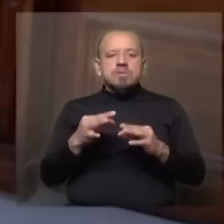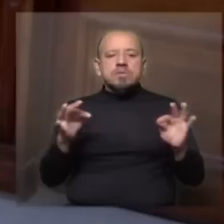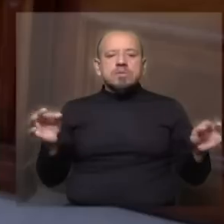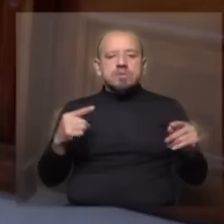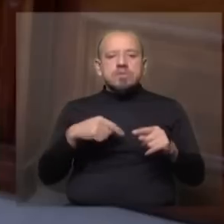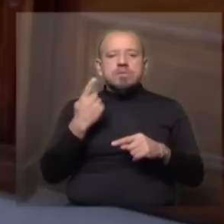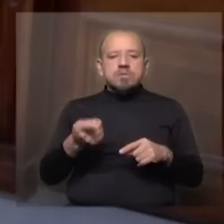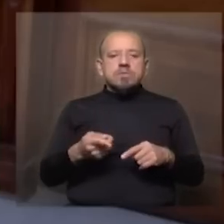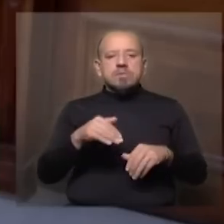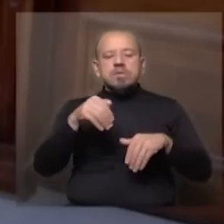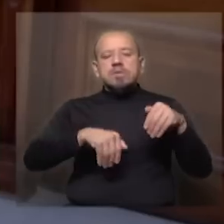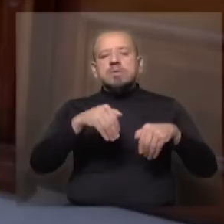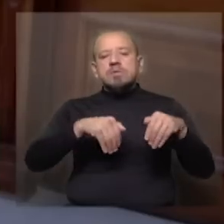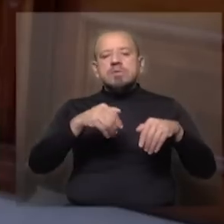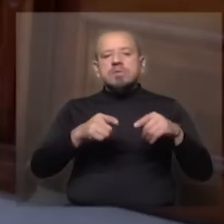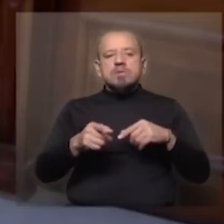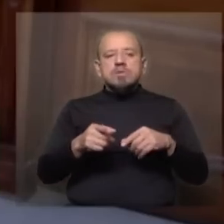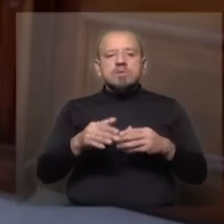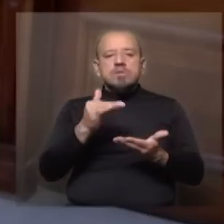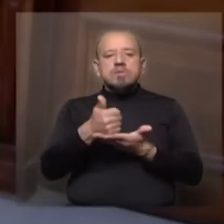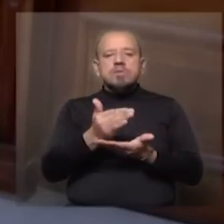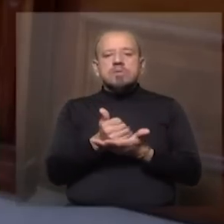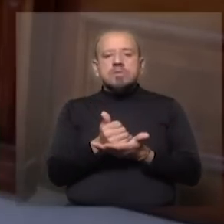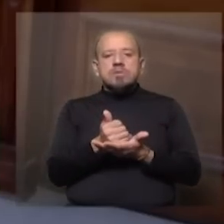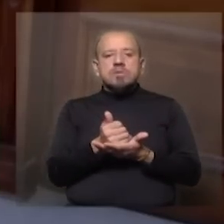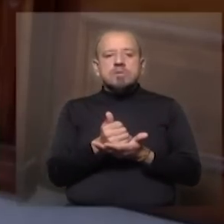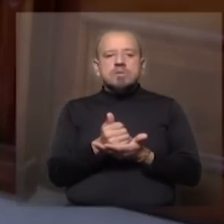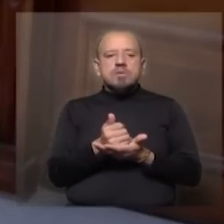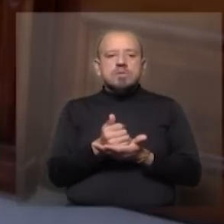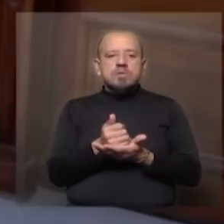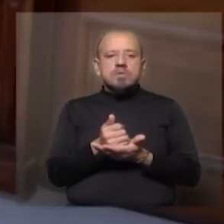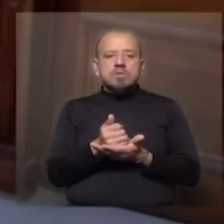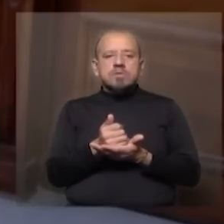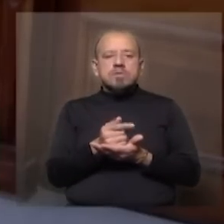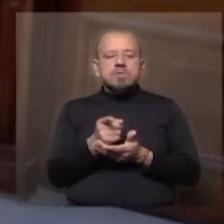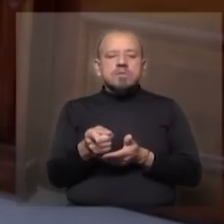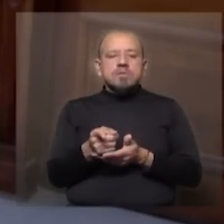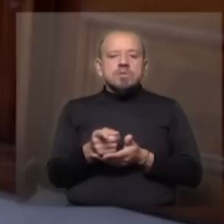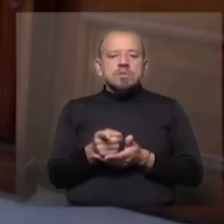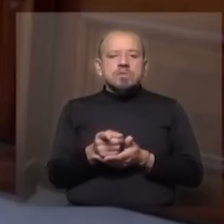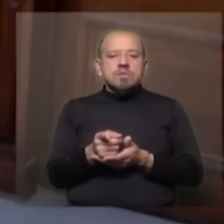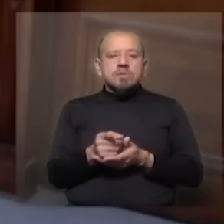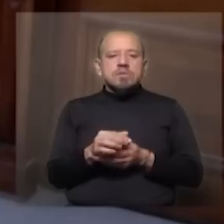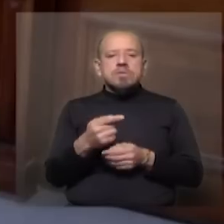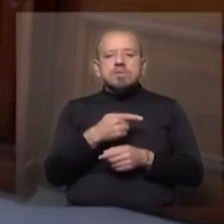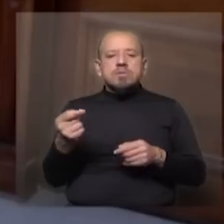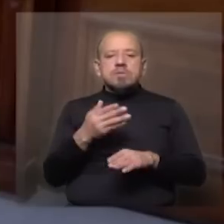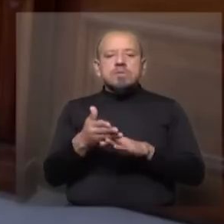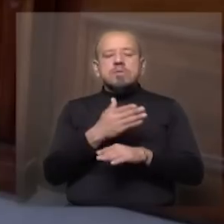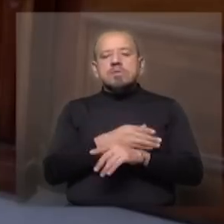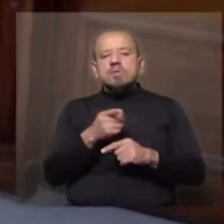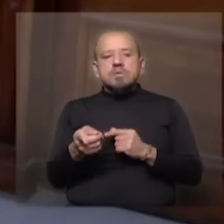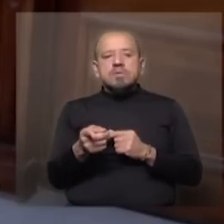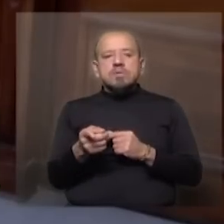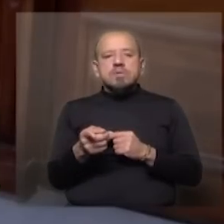próximas elecciones departamentales este e esta consideración que semanas atrás había sido propuesta